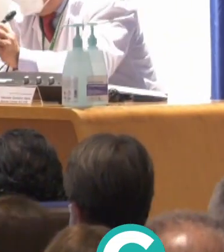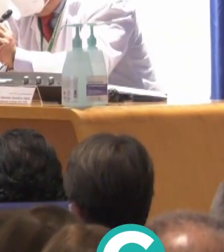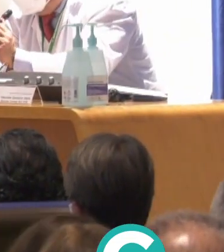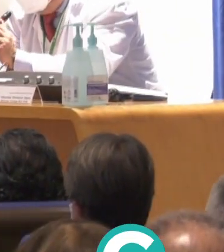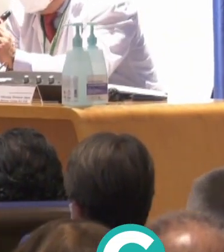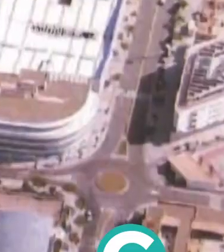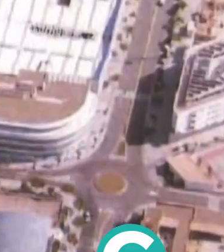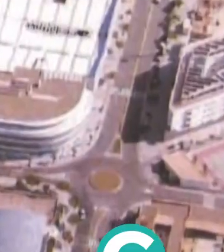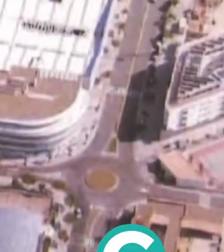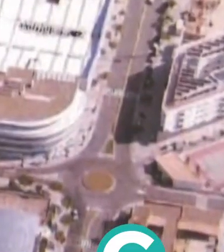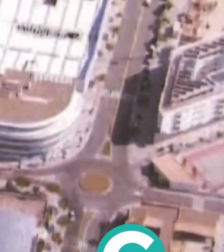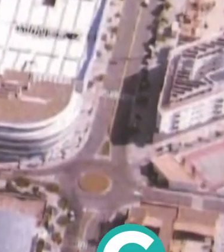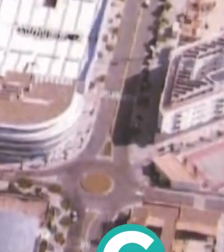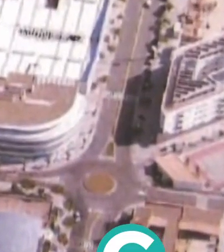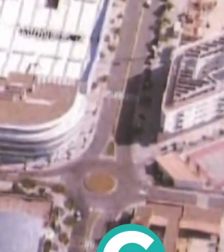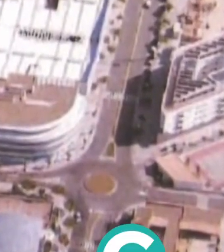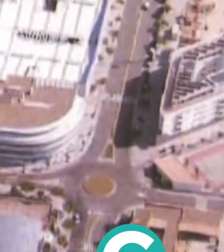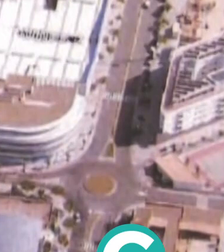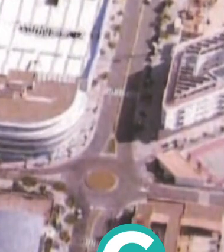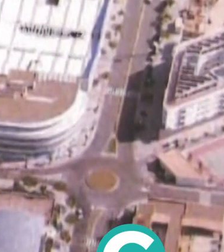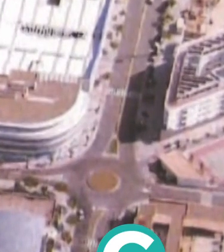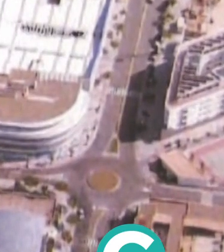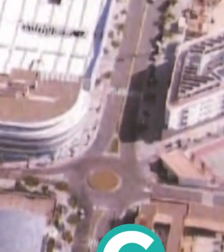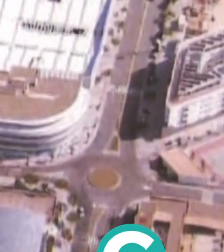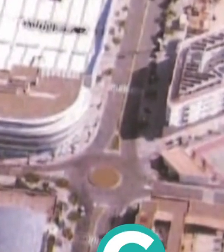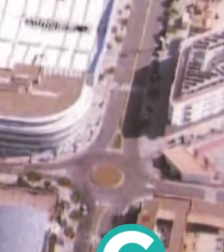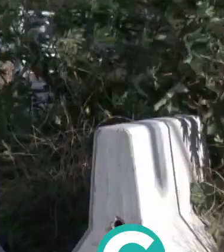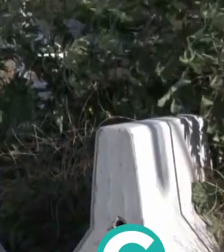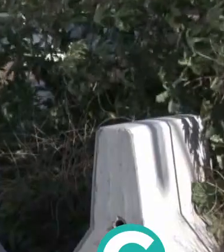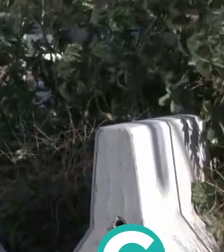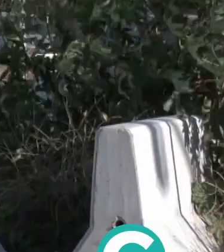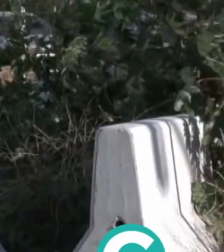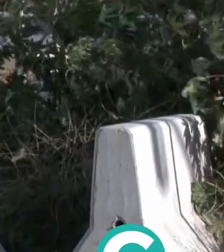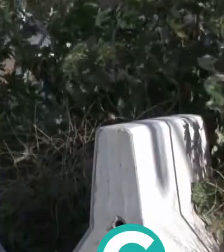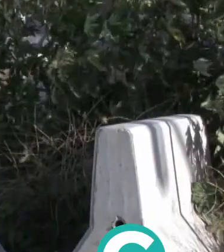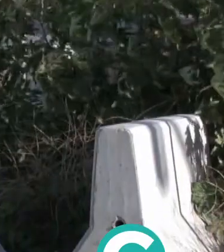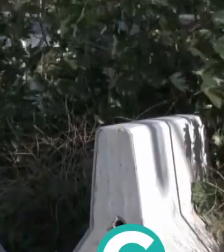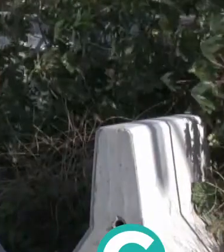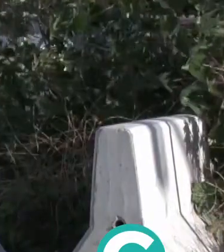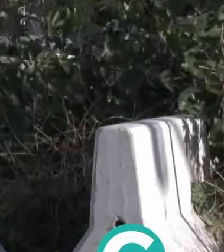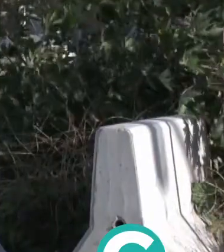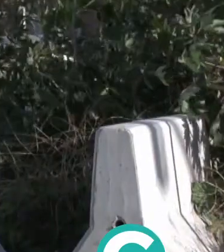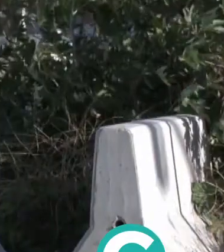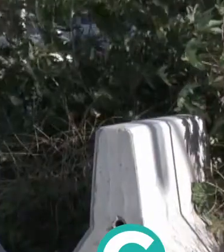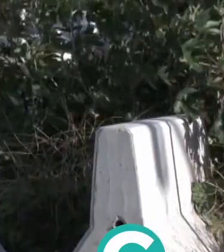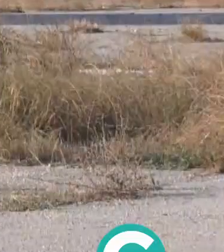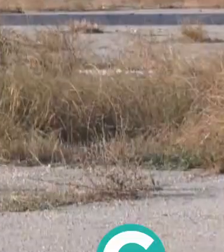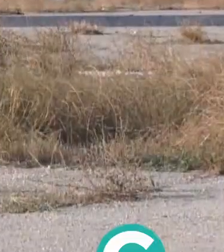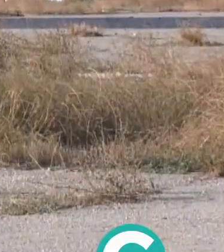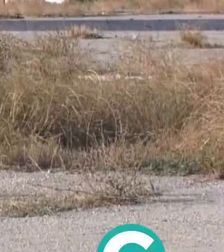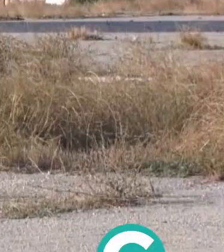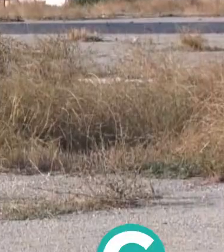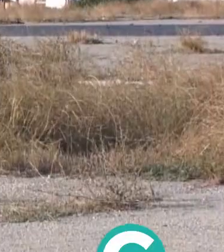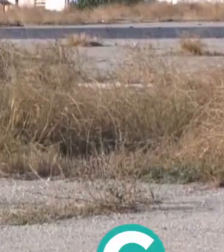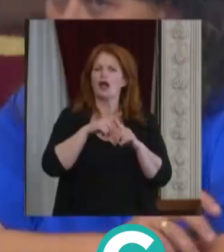de Cádiz. El portavoz socialista, Óscar Torres, ha añadido que la cesión del suelo por parte del consorcio no será un obstáculo.